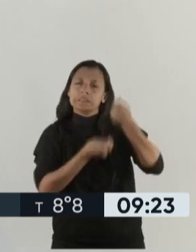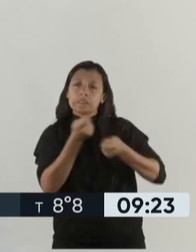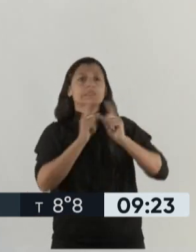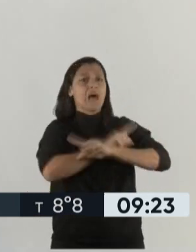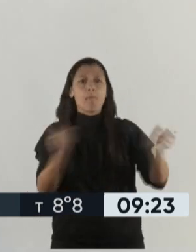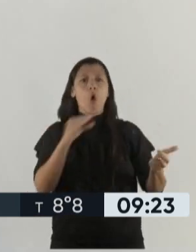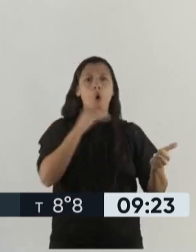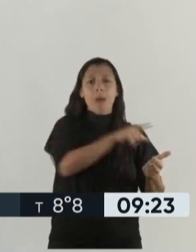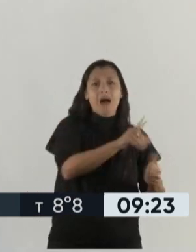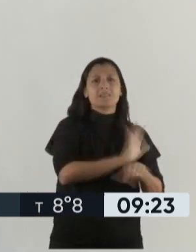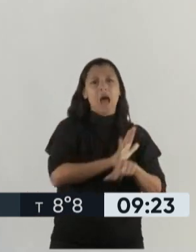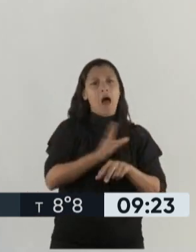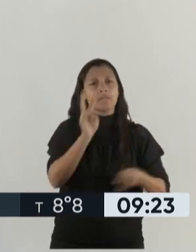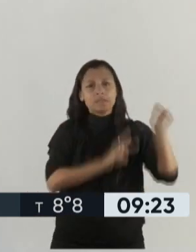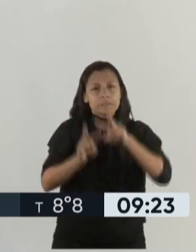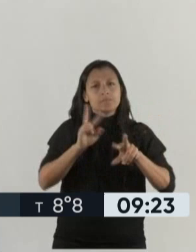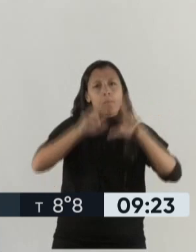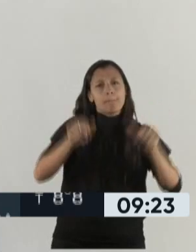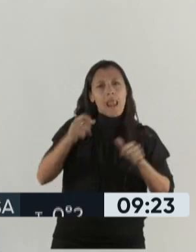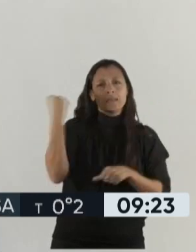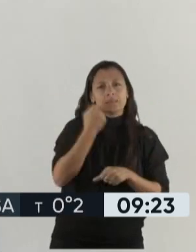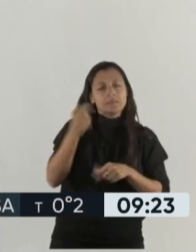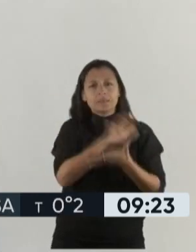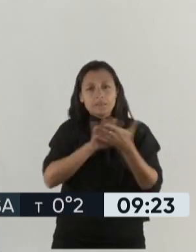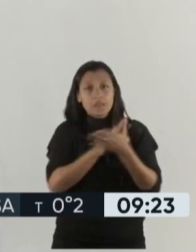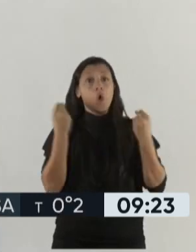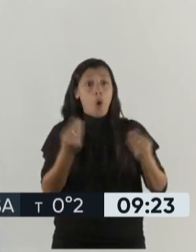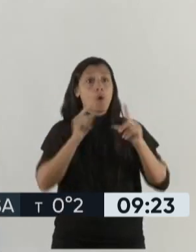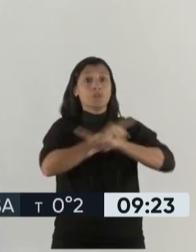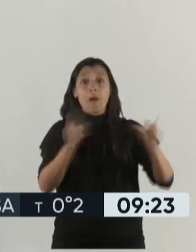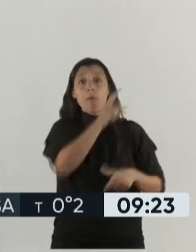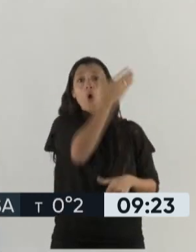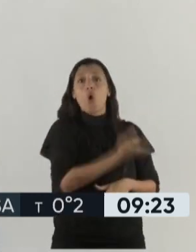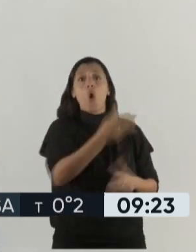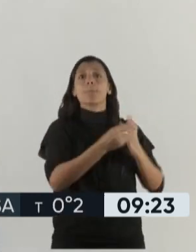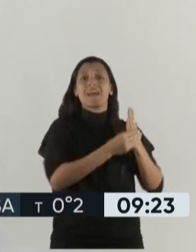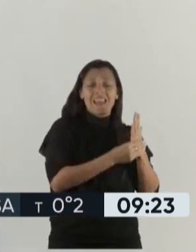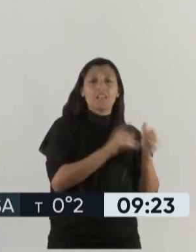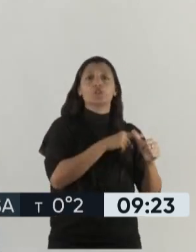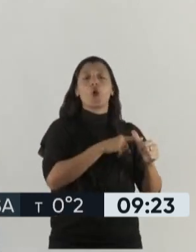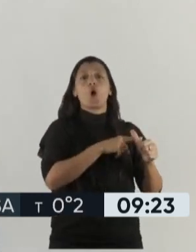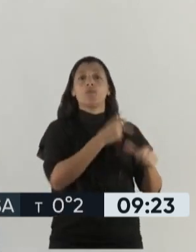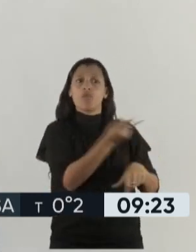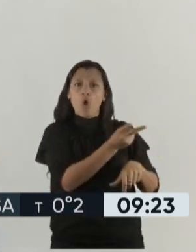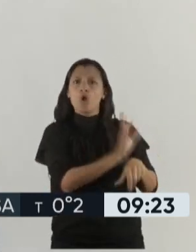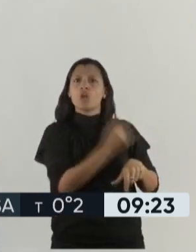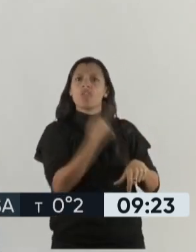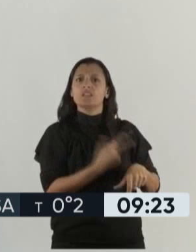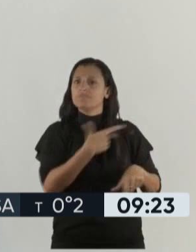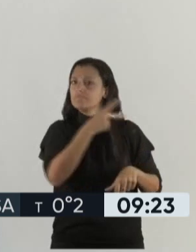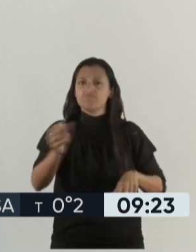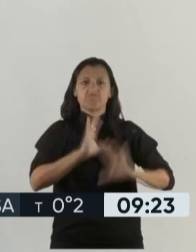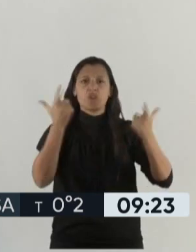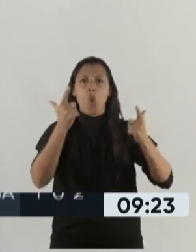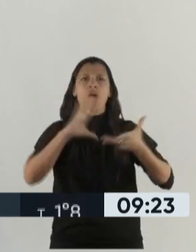Sergio Massa. Y por otro lado hay ministros, Guzmán y Culfas, que directamente negaron esa posibilidad.